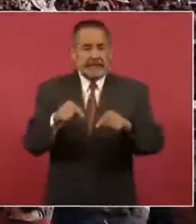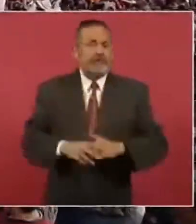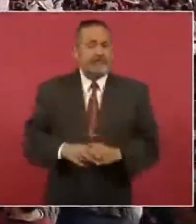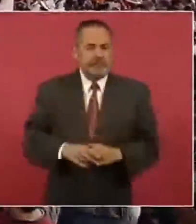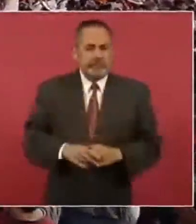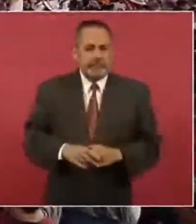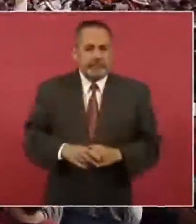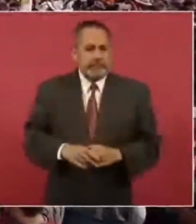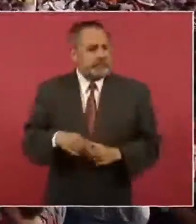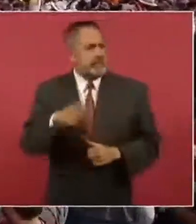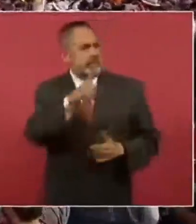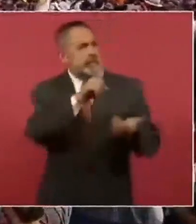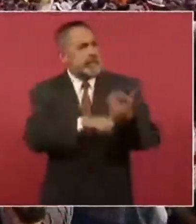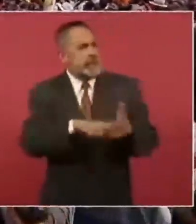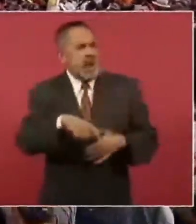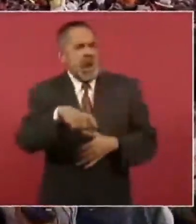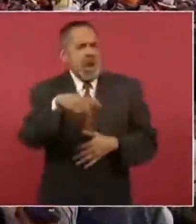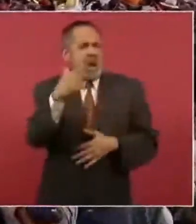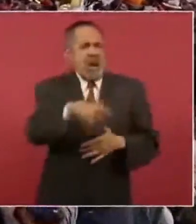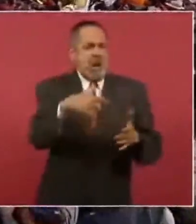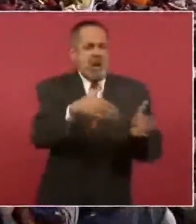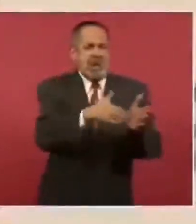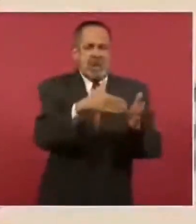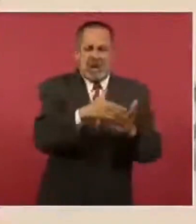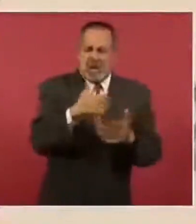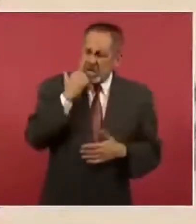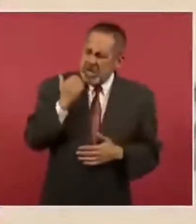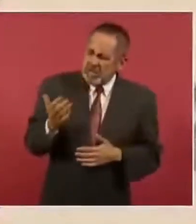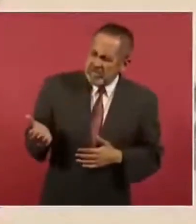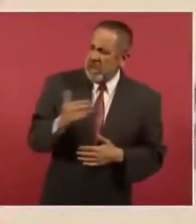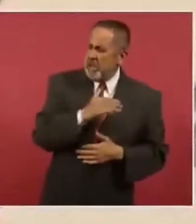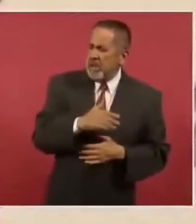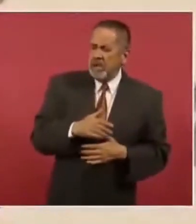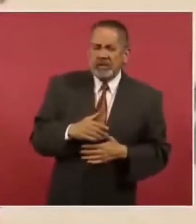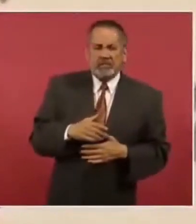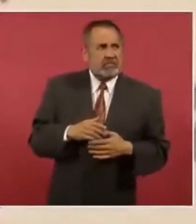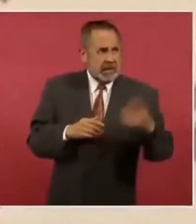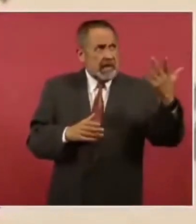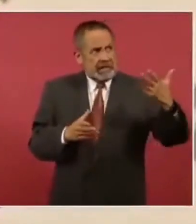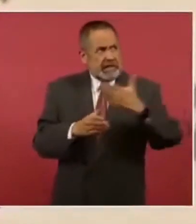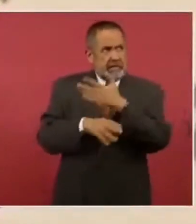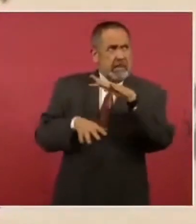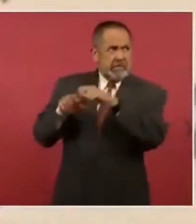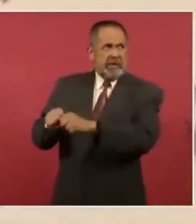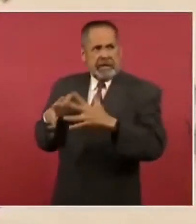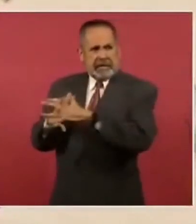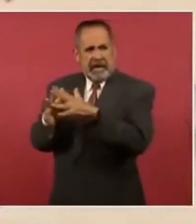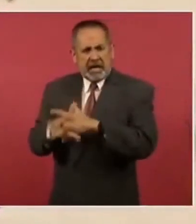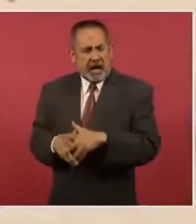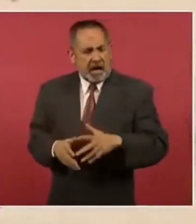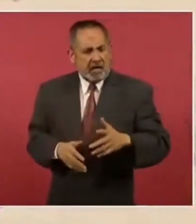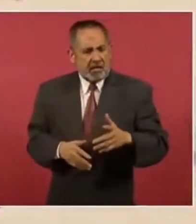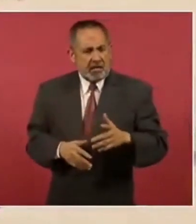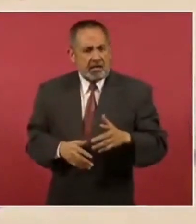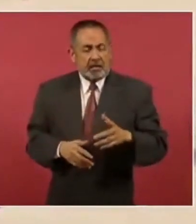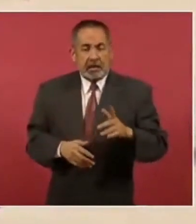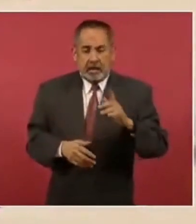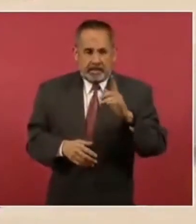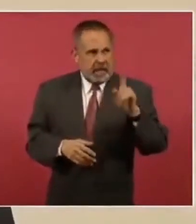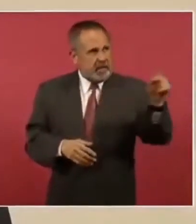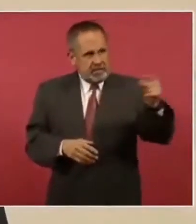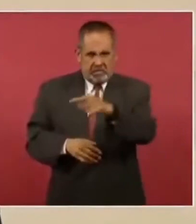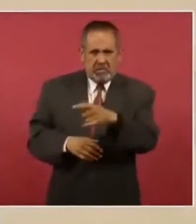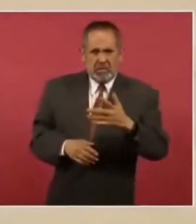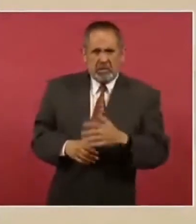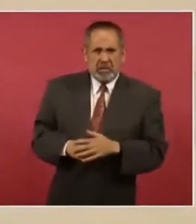los millonarios pedían que fuera la intervención. A los Estados